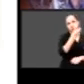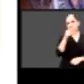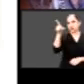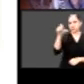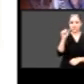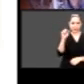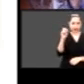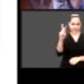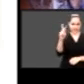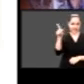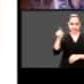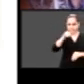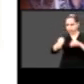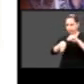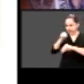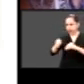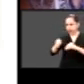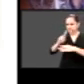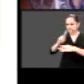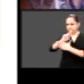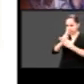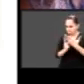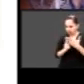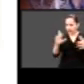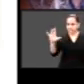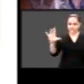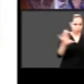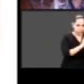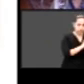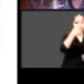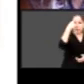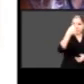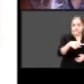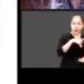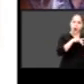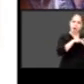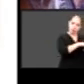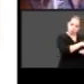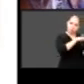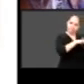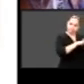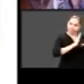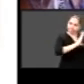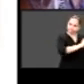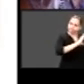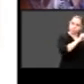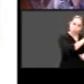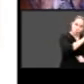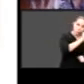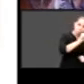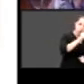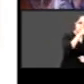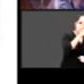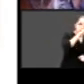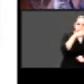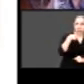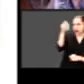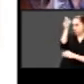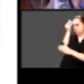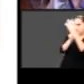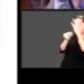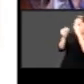empezó para darle apoyo a los papás y a las mamás y a todos los